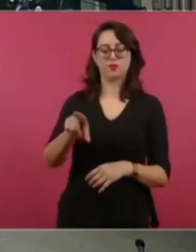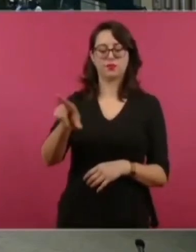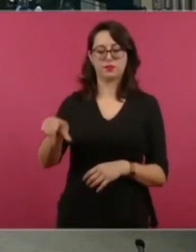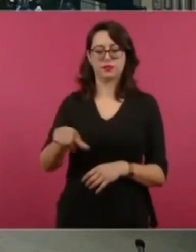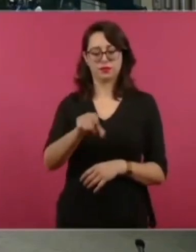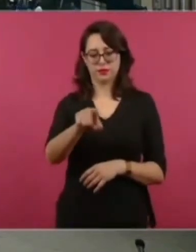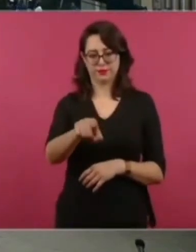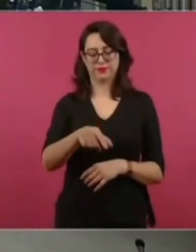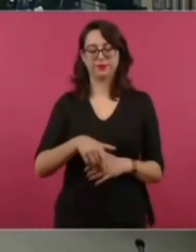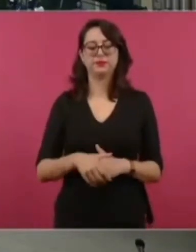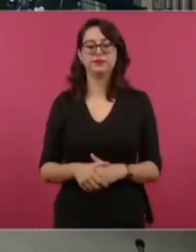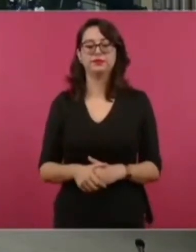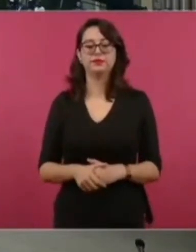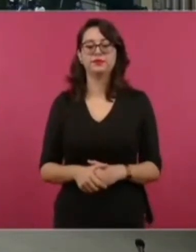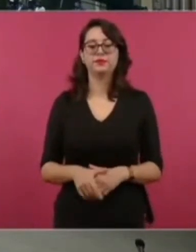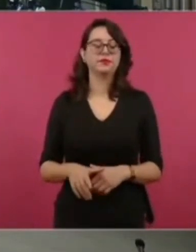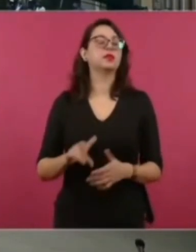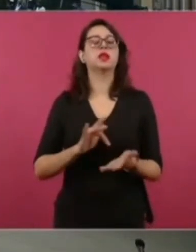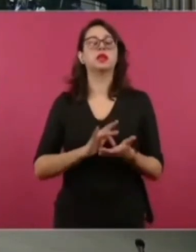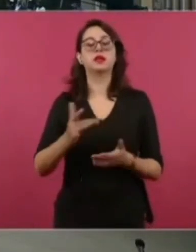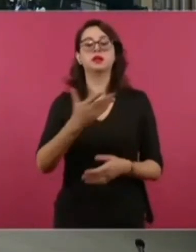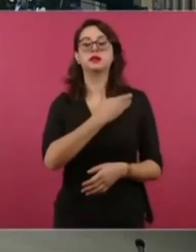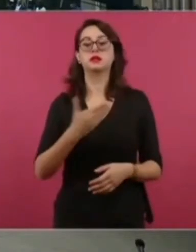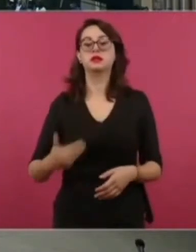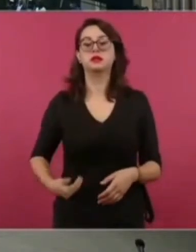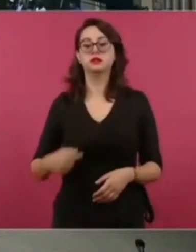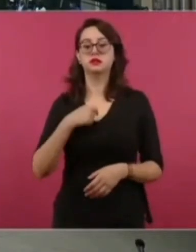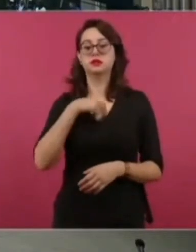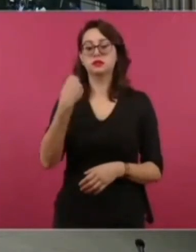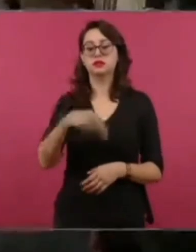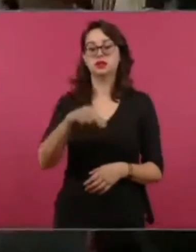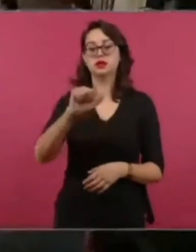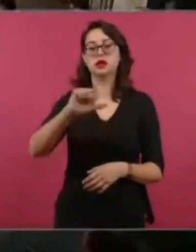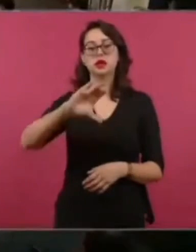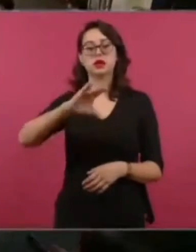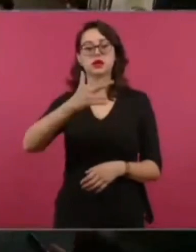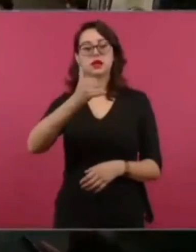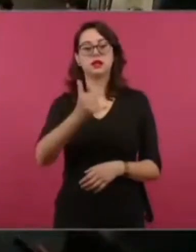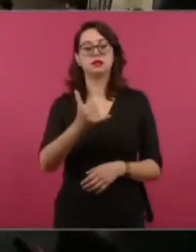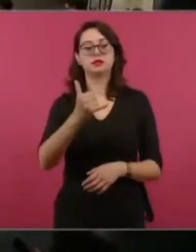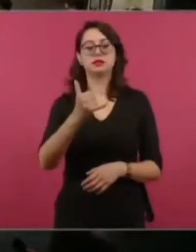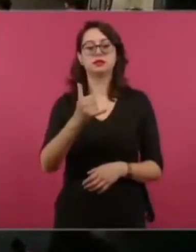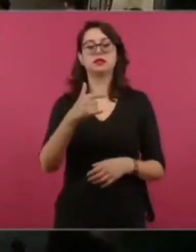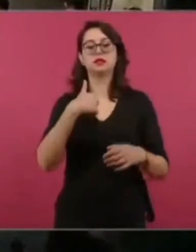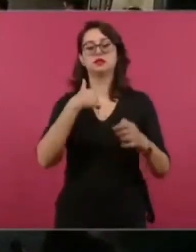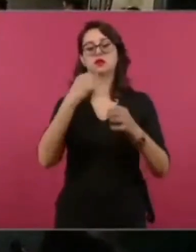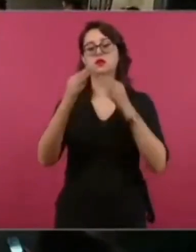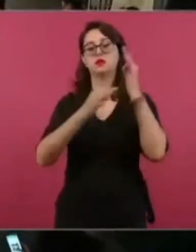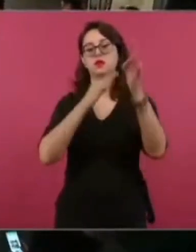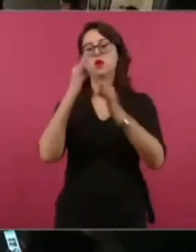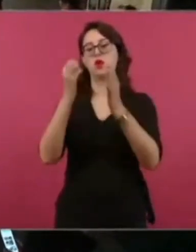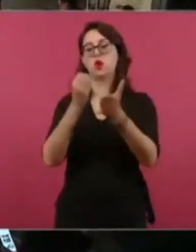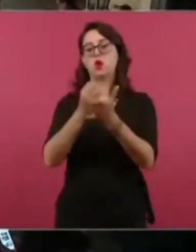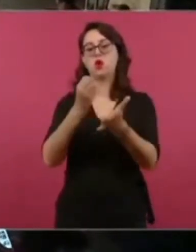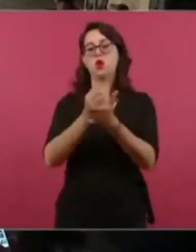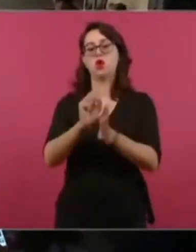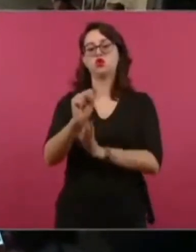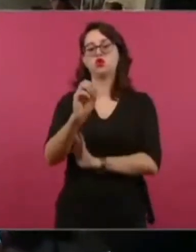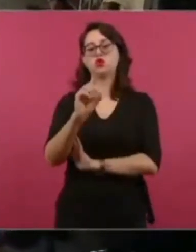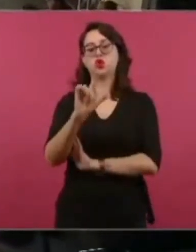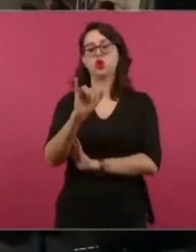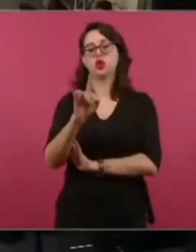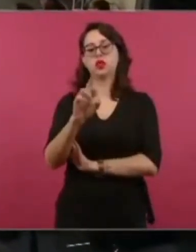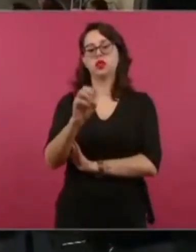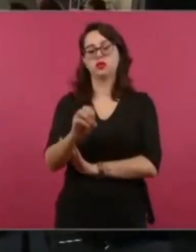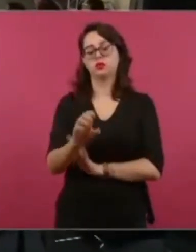Gracias, presidente. Nancy Rodríguez, de Oro Sólido y Empuje Migrante. Buenos días a todos. Presidente, en primer lugar,